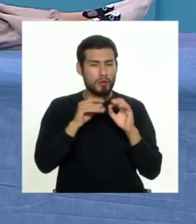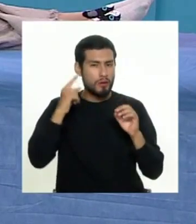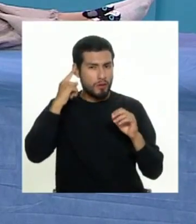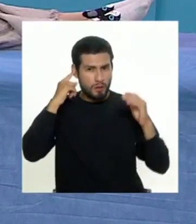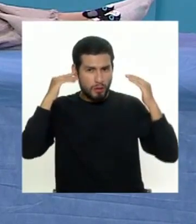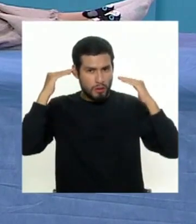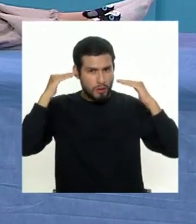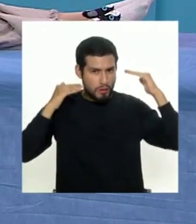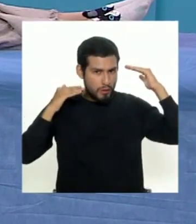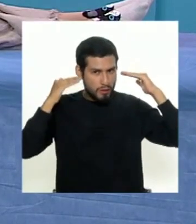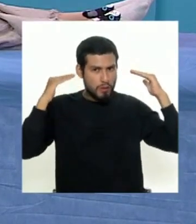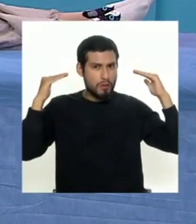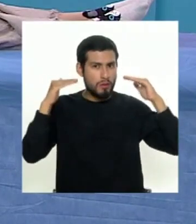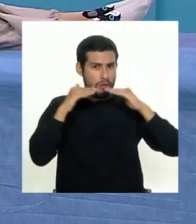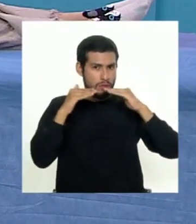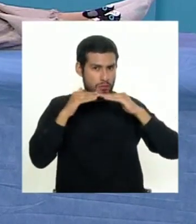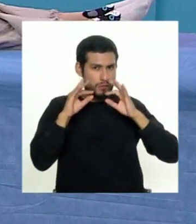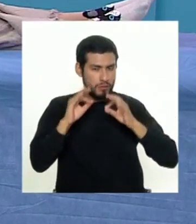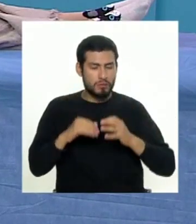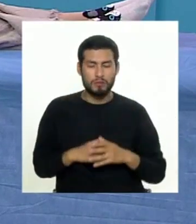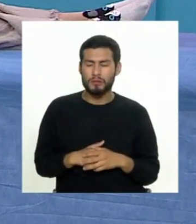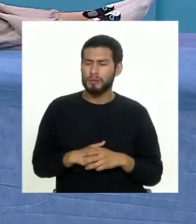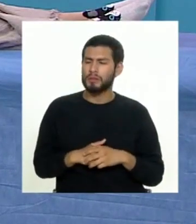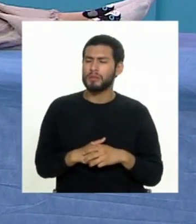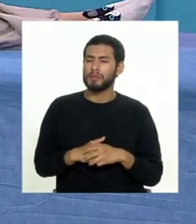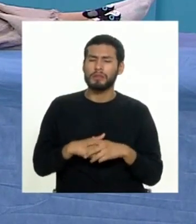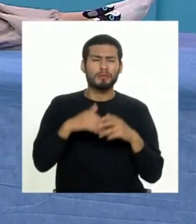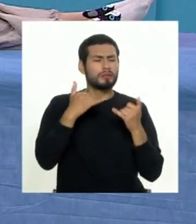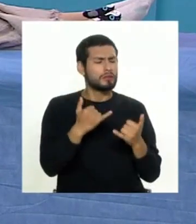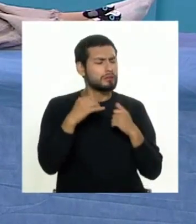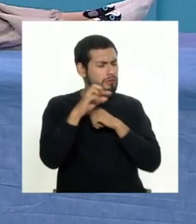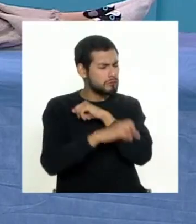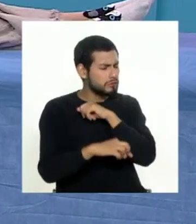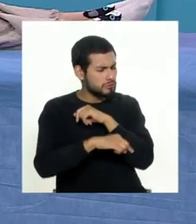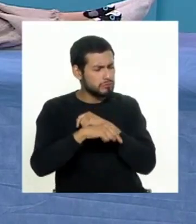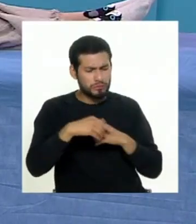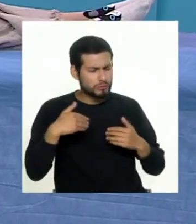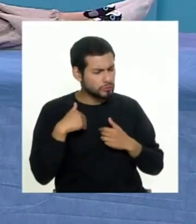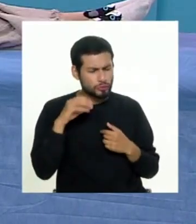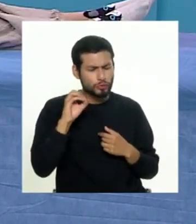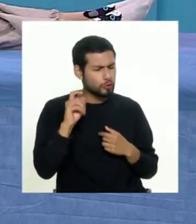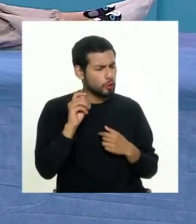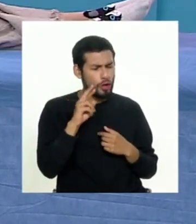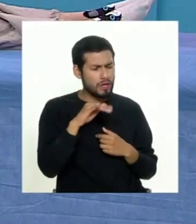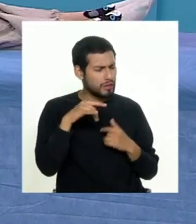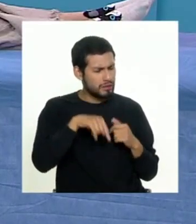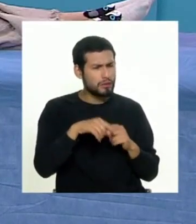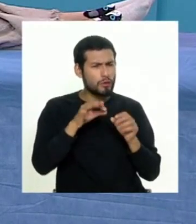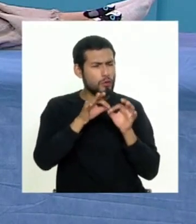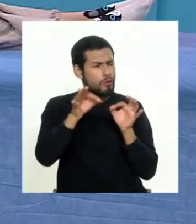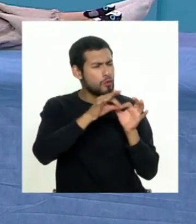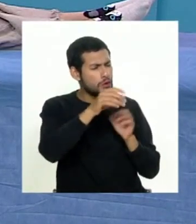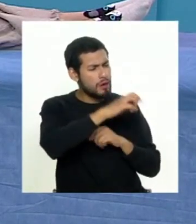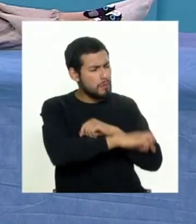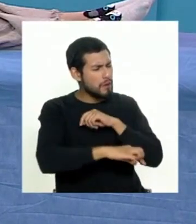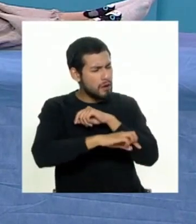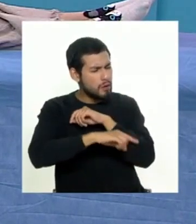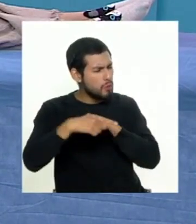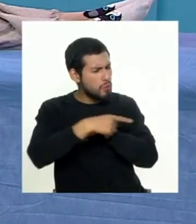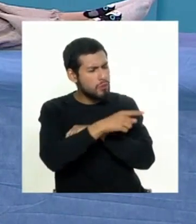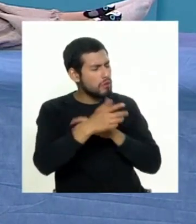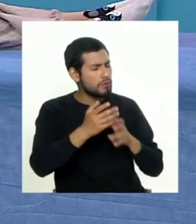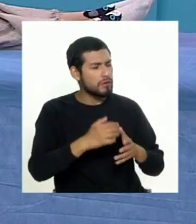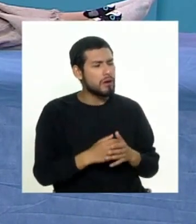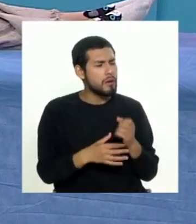Pero hablando ya de la realidad de nuestro país, donde a veces no tenemos a un otorrino en el interior del país,